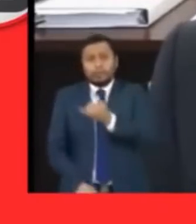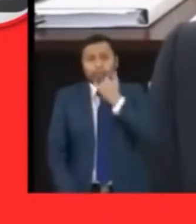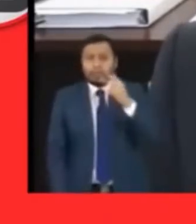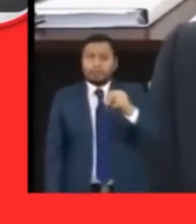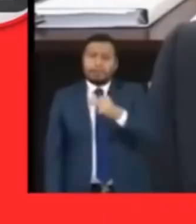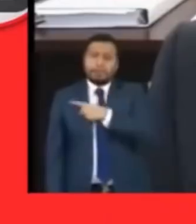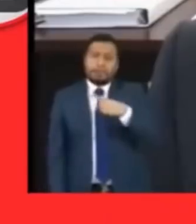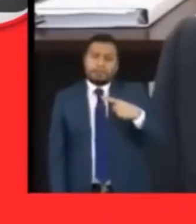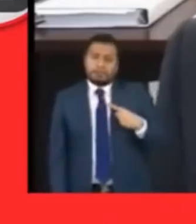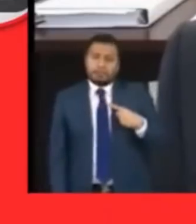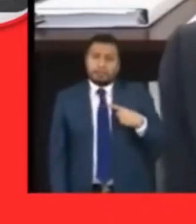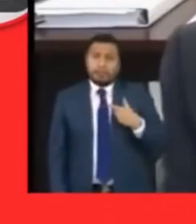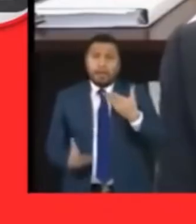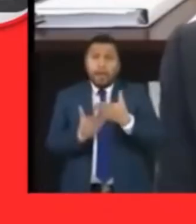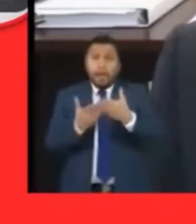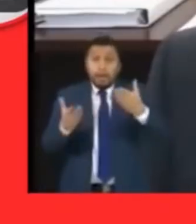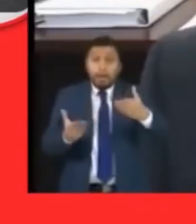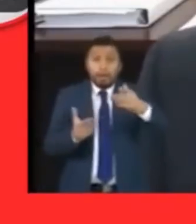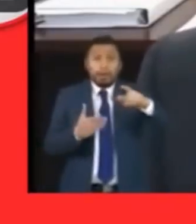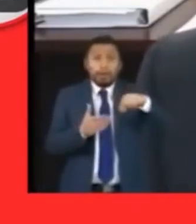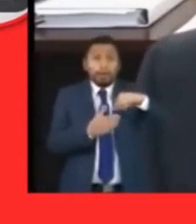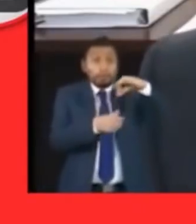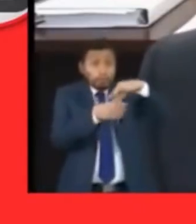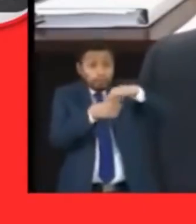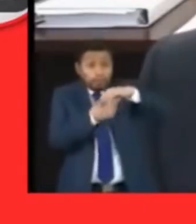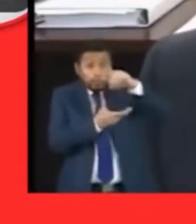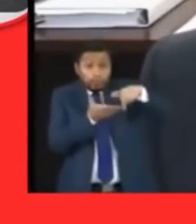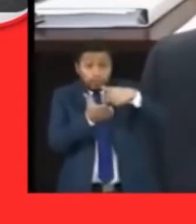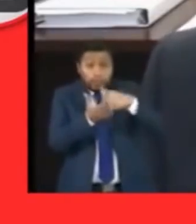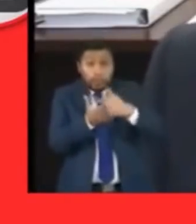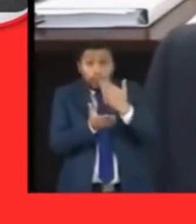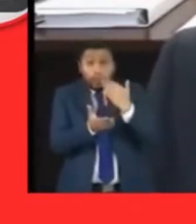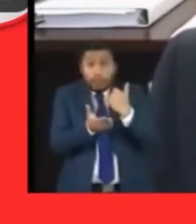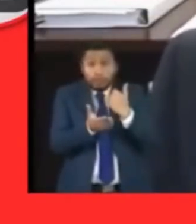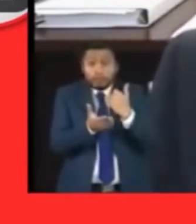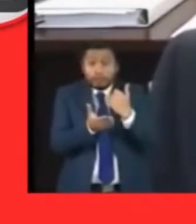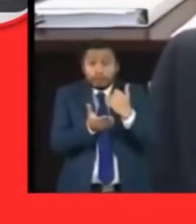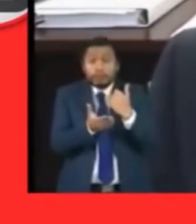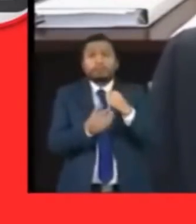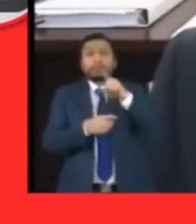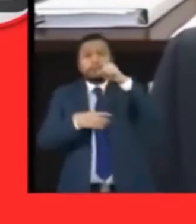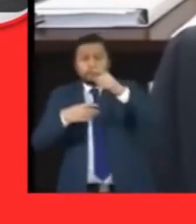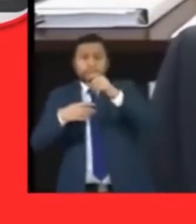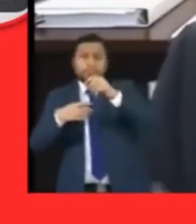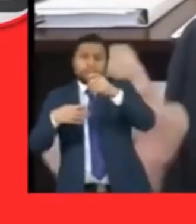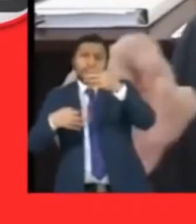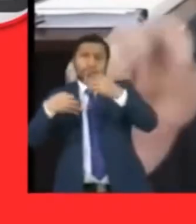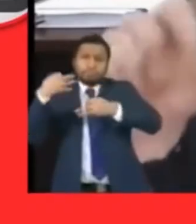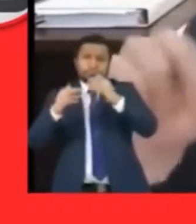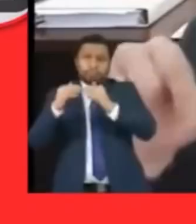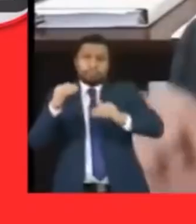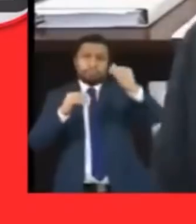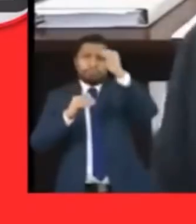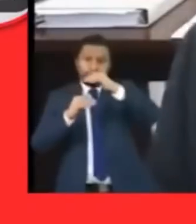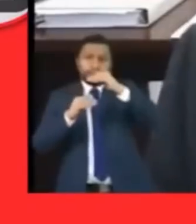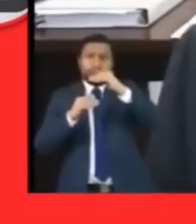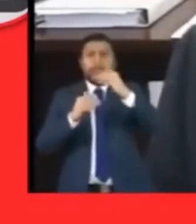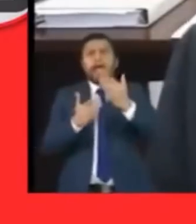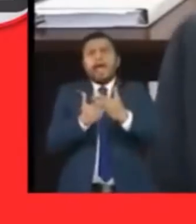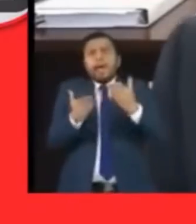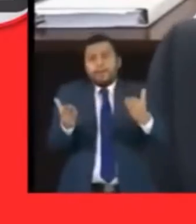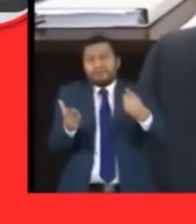no hay casillas, y basta leer lo que dijo la Suprema Corte de Justicia en la suspensión que hoy nos